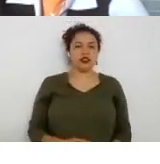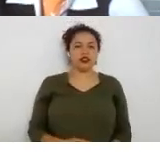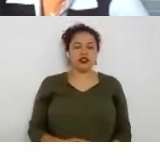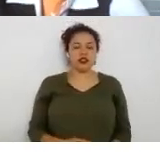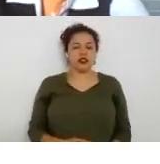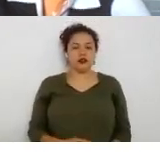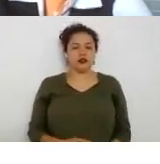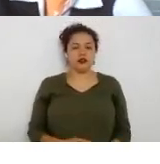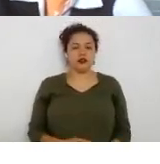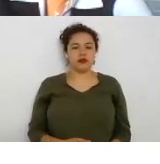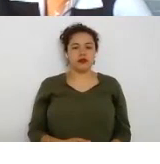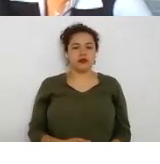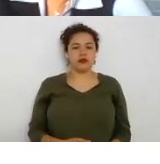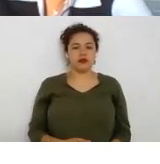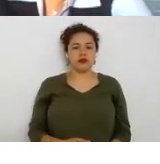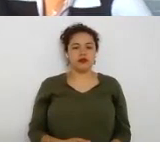Ahora bien,